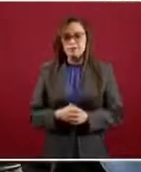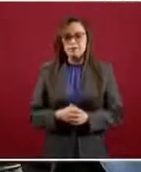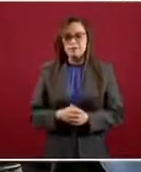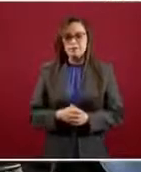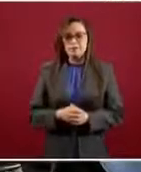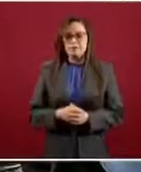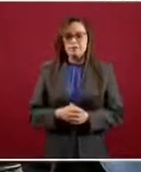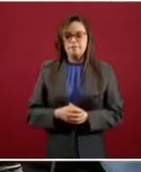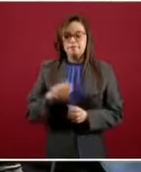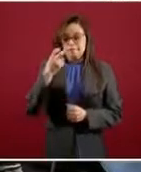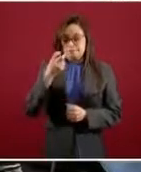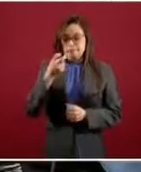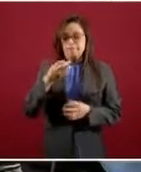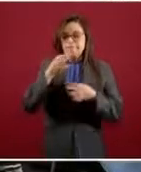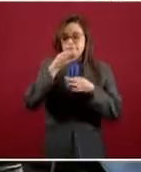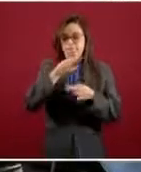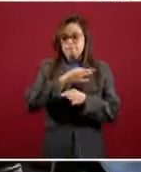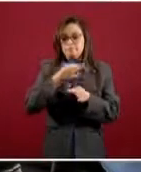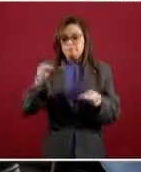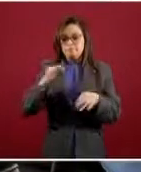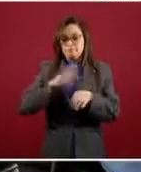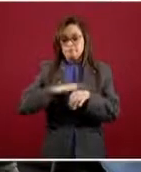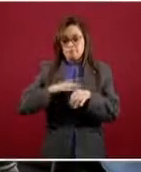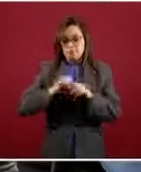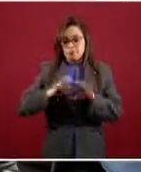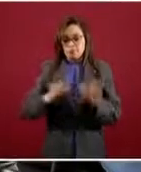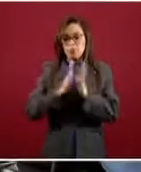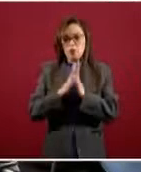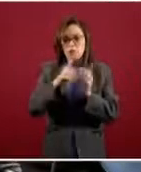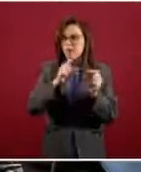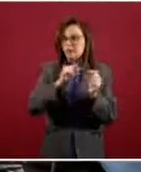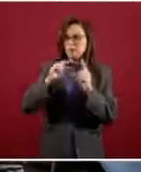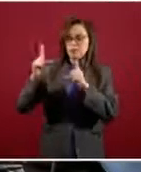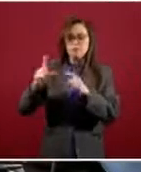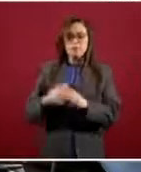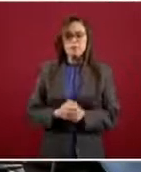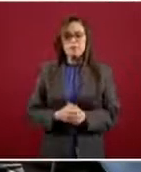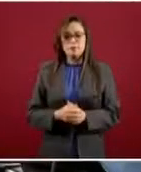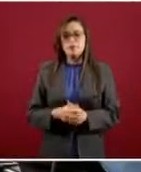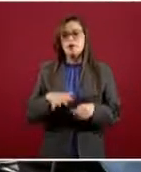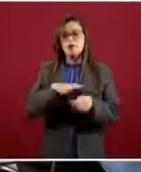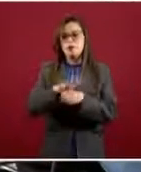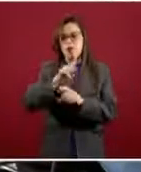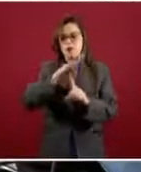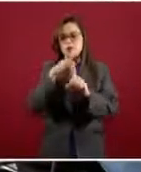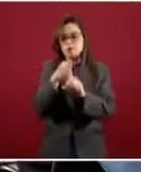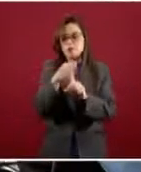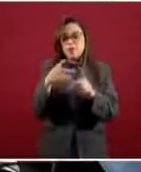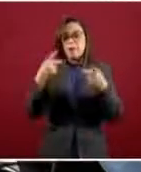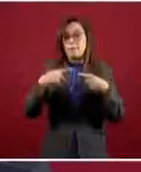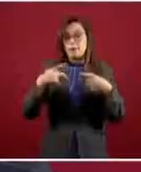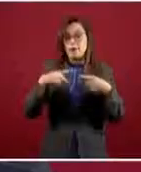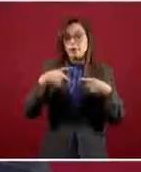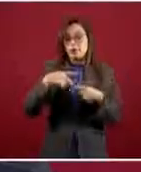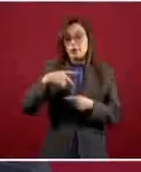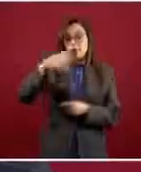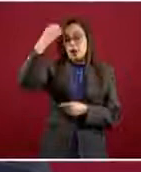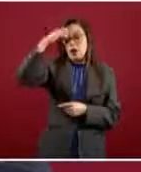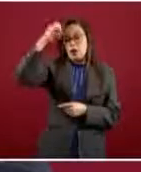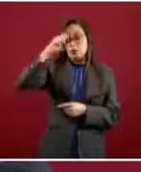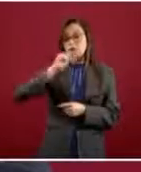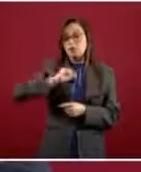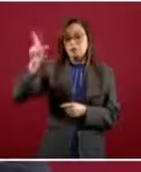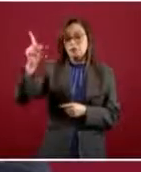relanzamiento de la convocatoria, si podrían ponerla por favor, es enfocado a personal especialista, porque